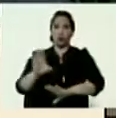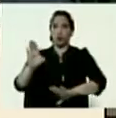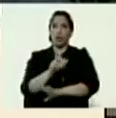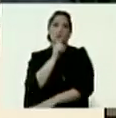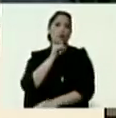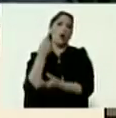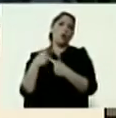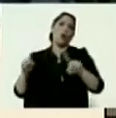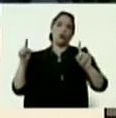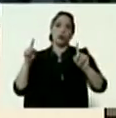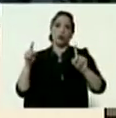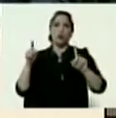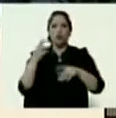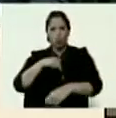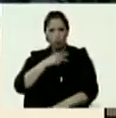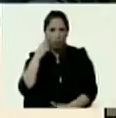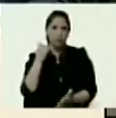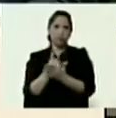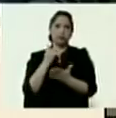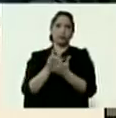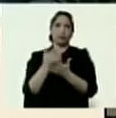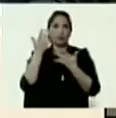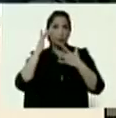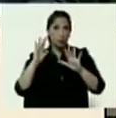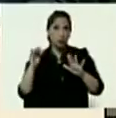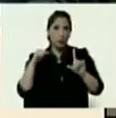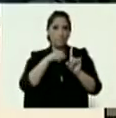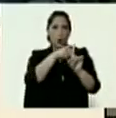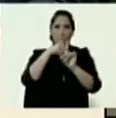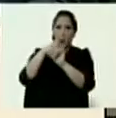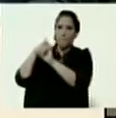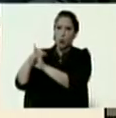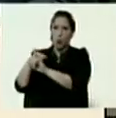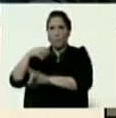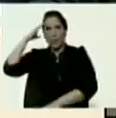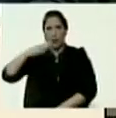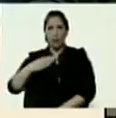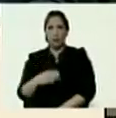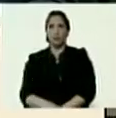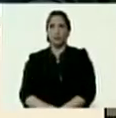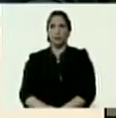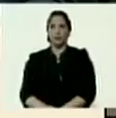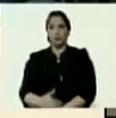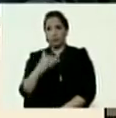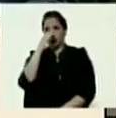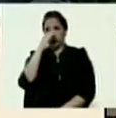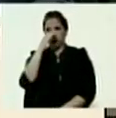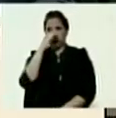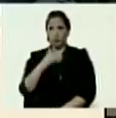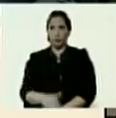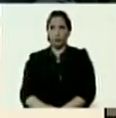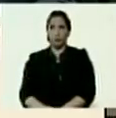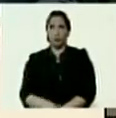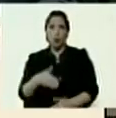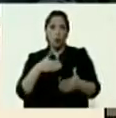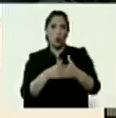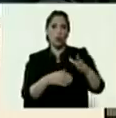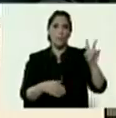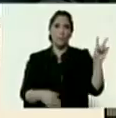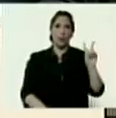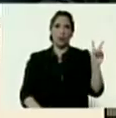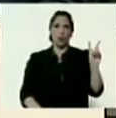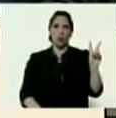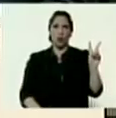otra cosa, y ya lo veremos, que un intento de agresión militar y paramilitar a Venezuela por parte